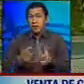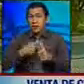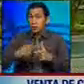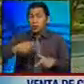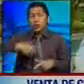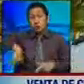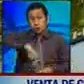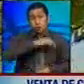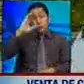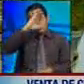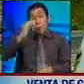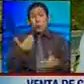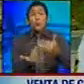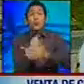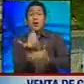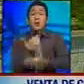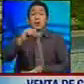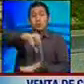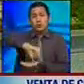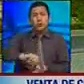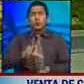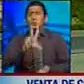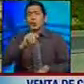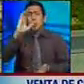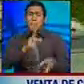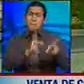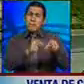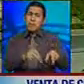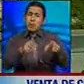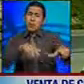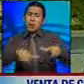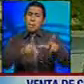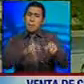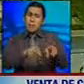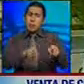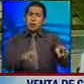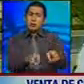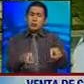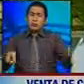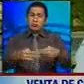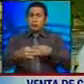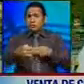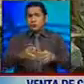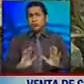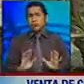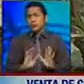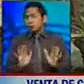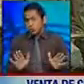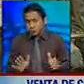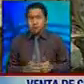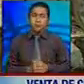tener varios sectores, es decir, no solamente en un solo lugar. La idea es tener en varios sectores y no solamente, repito, en Guayaquil, sino en los demás cantones del Guayas.